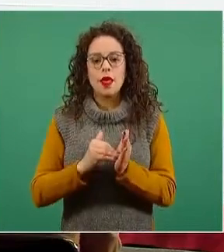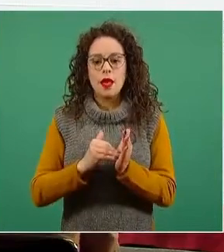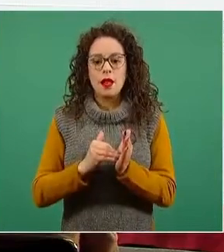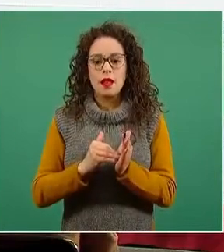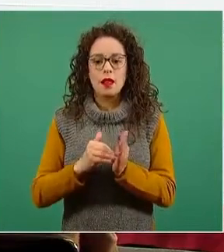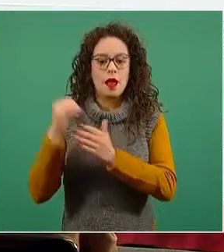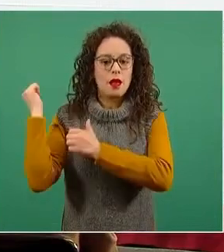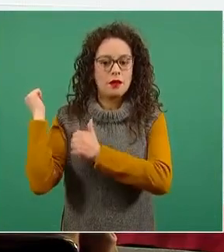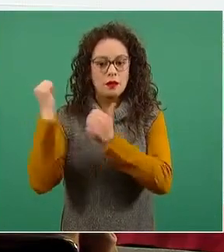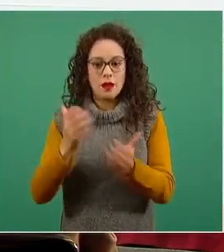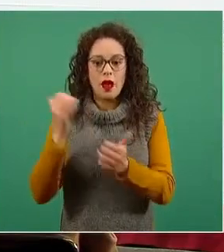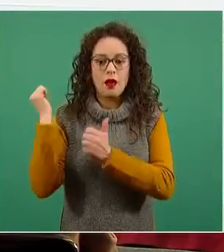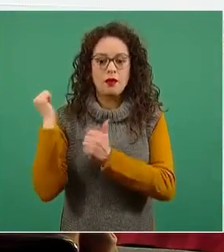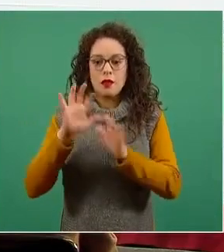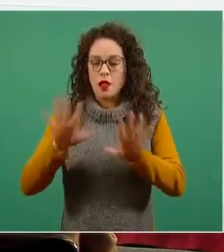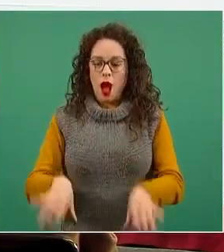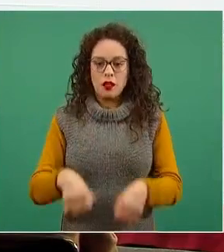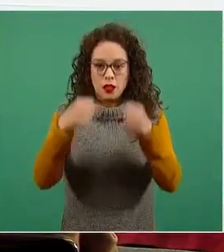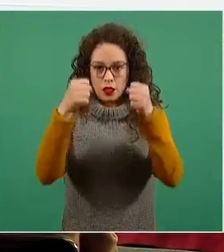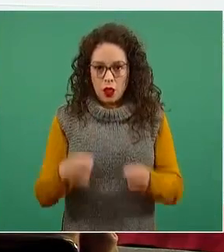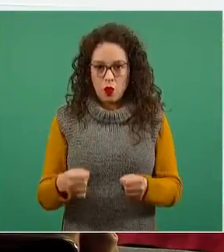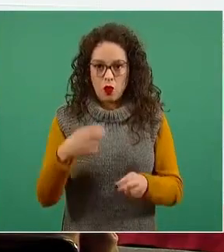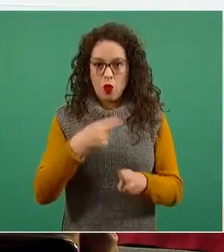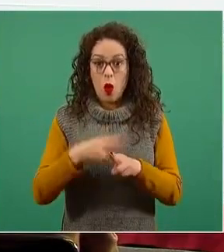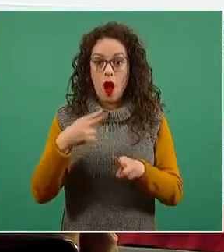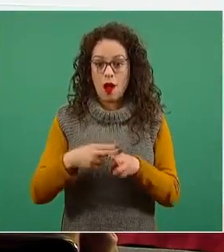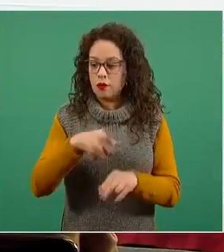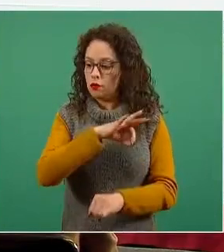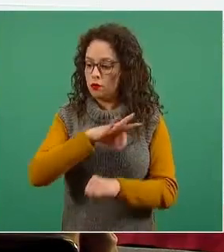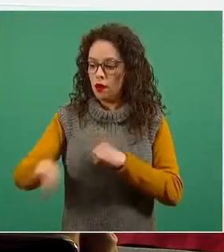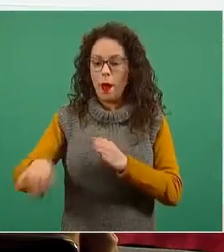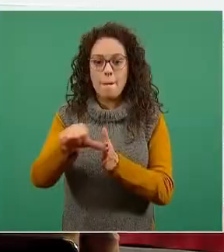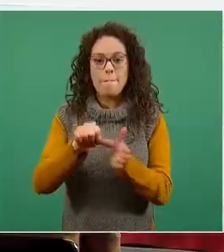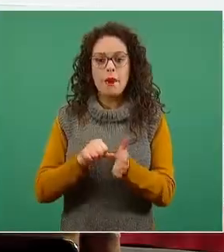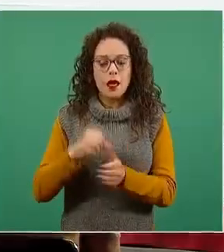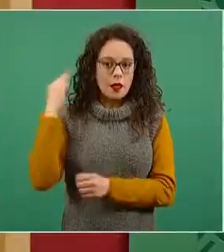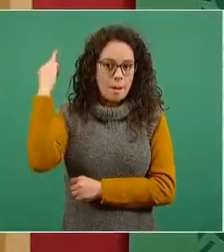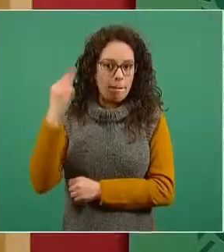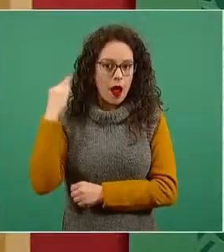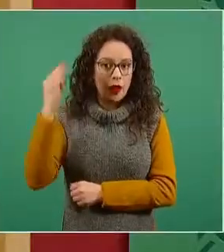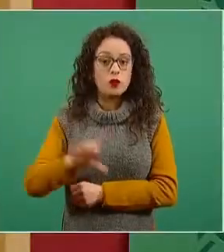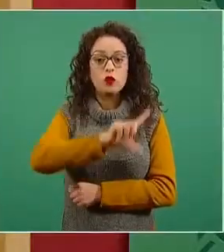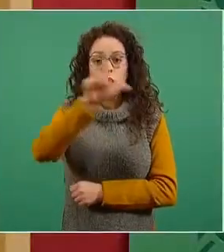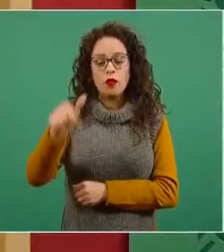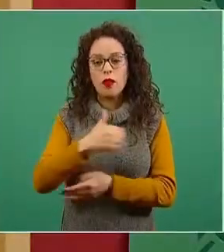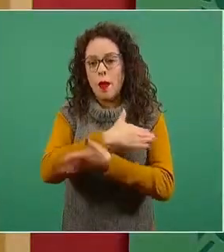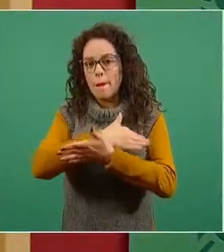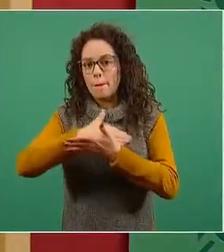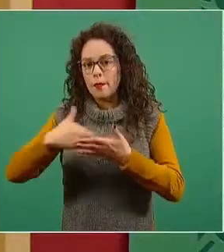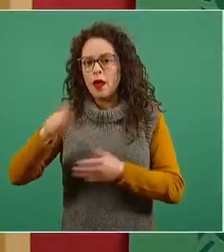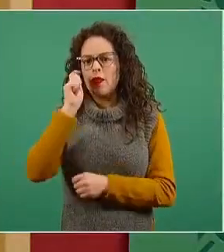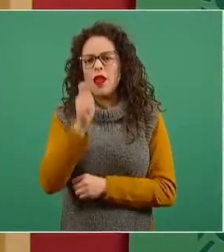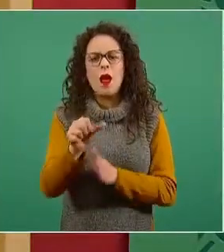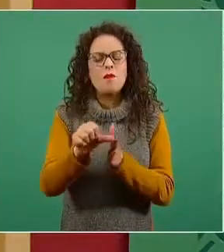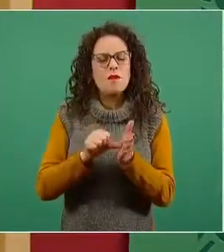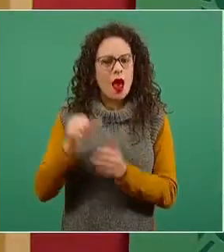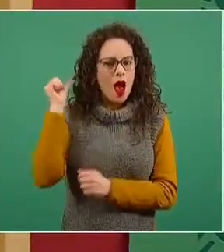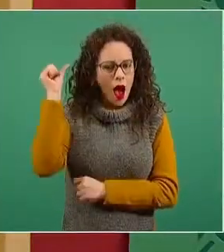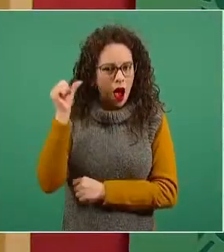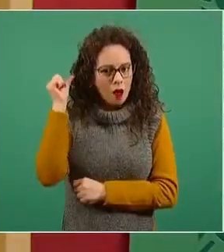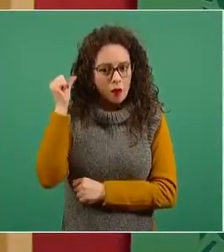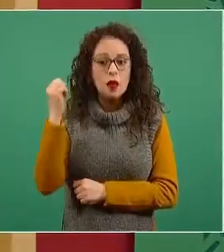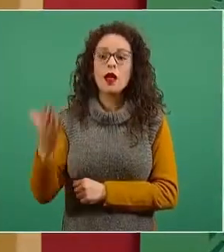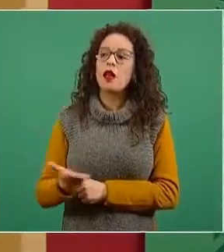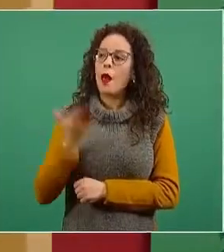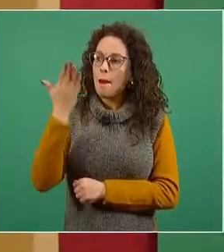estaremos teniendo ya garantizadas hasta el final de marzo, y después a mediados del mes de marzo haremos el pedido de